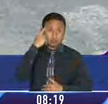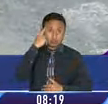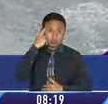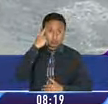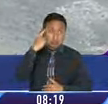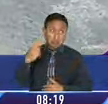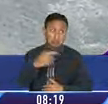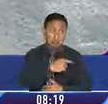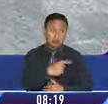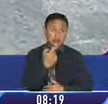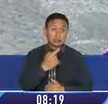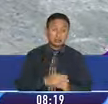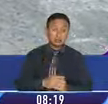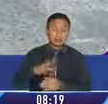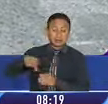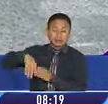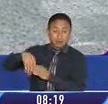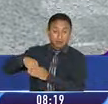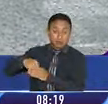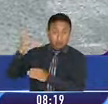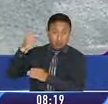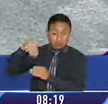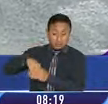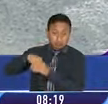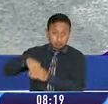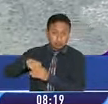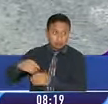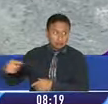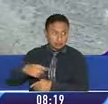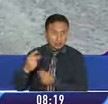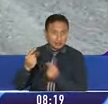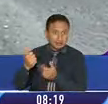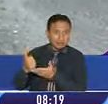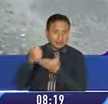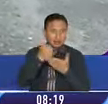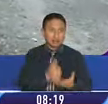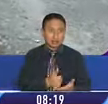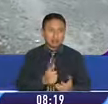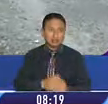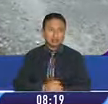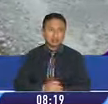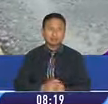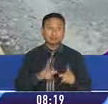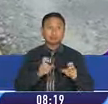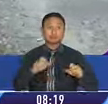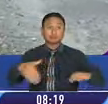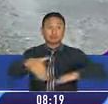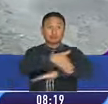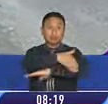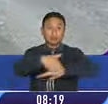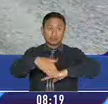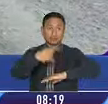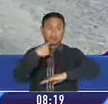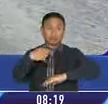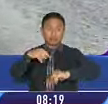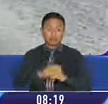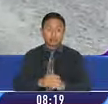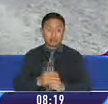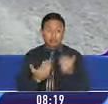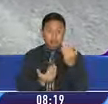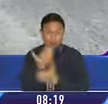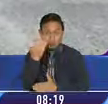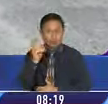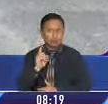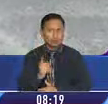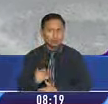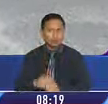un fondo de emergencia o alguna cosa para que nos puedan ayudar referente a esta calle. Como les repito, no es obra nueva,